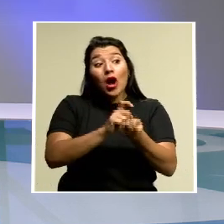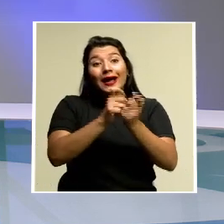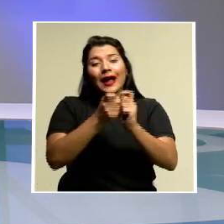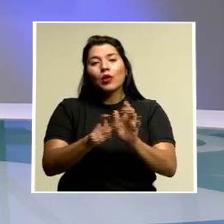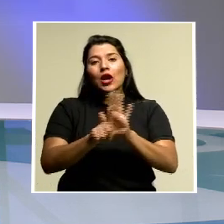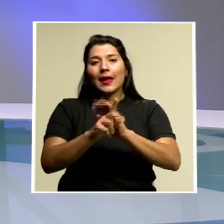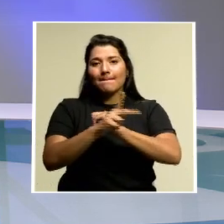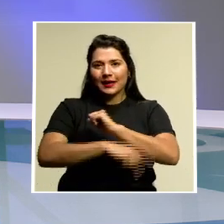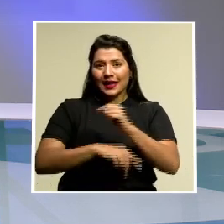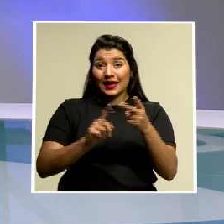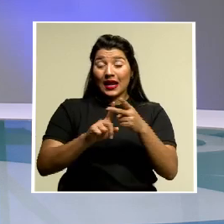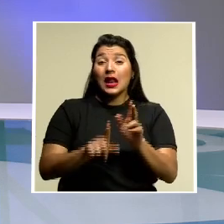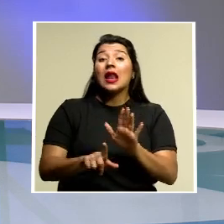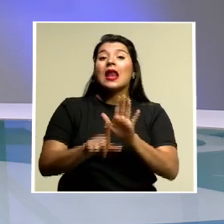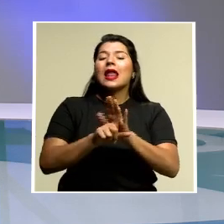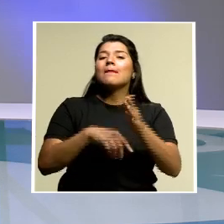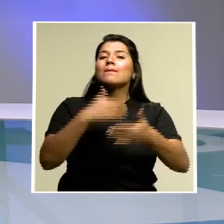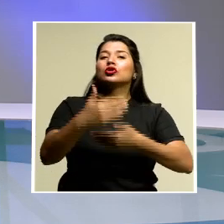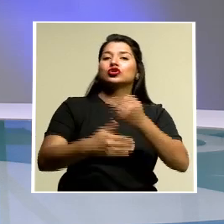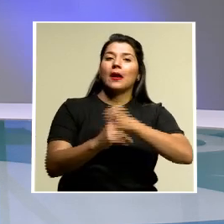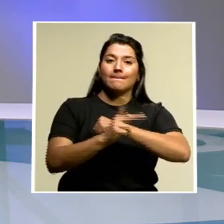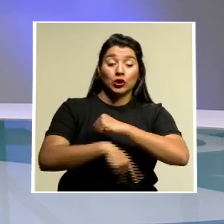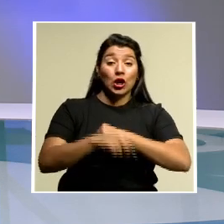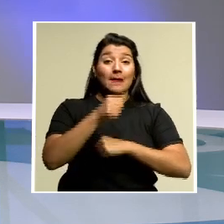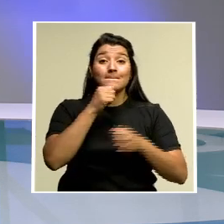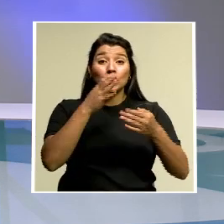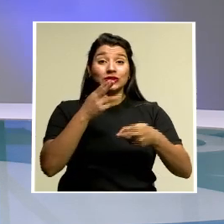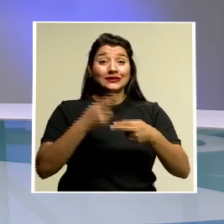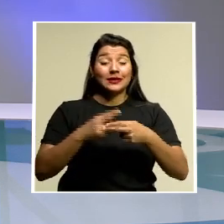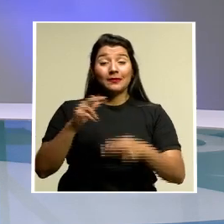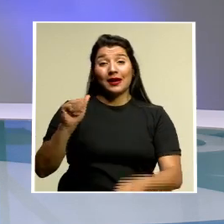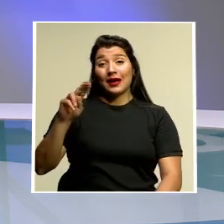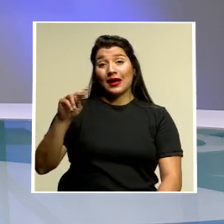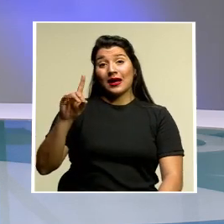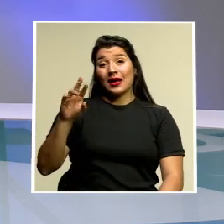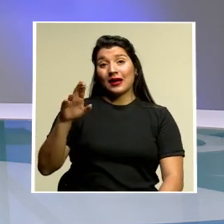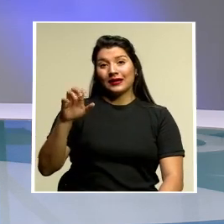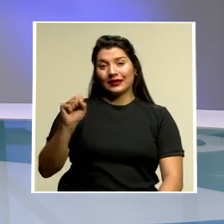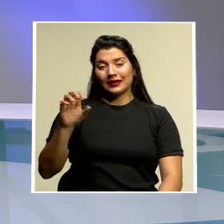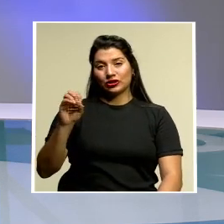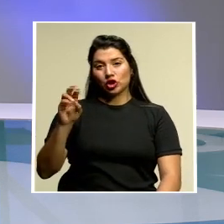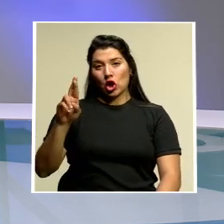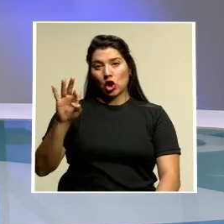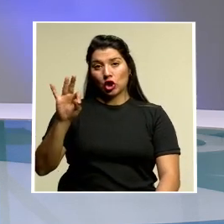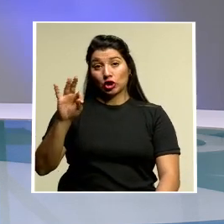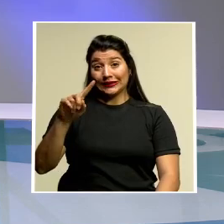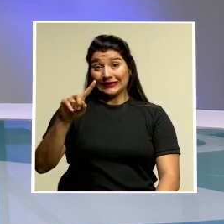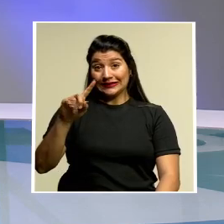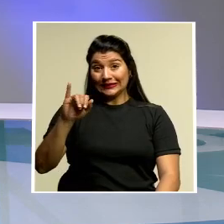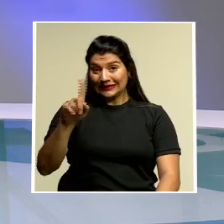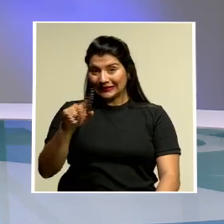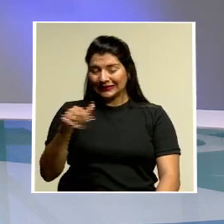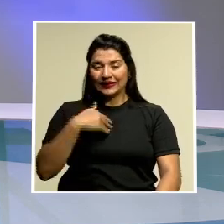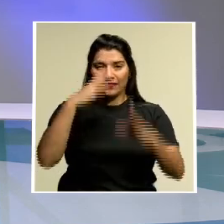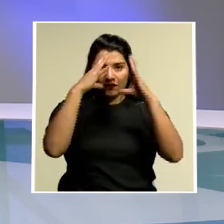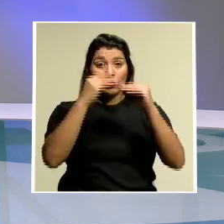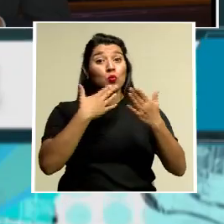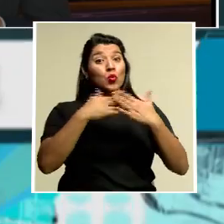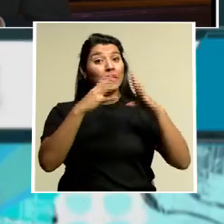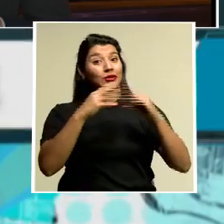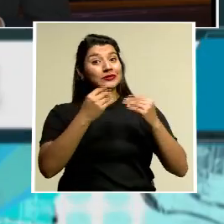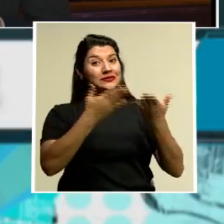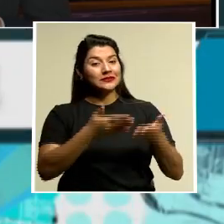Esto es una joya y un crédito. Dinero al instante con el crédito sobre alhajas del Banco Popular. Una solución para momentos difíciles.